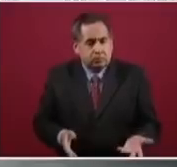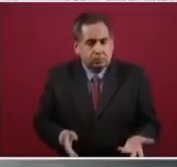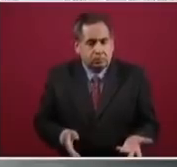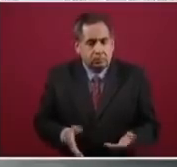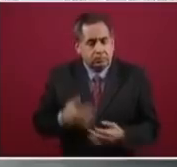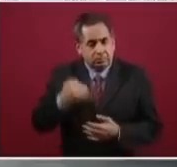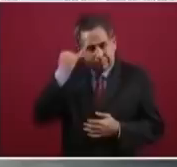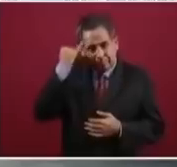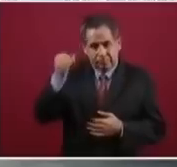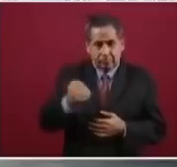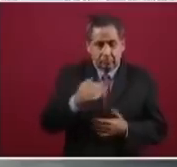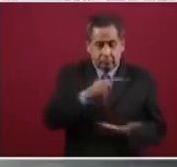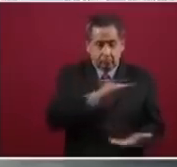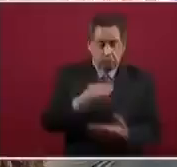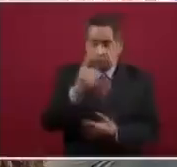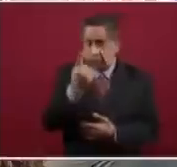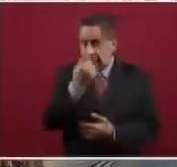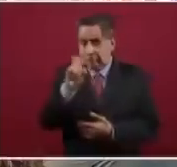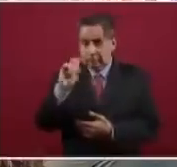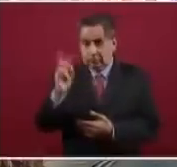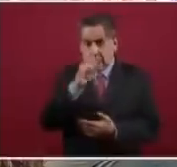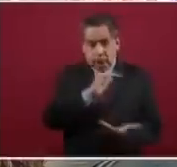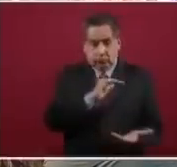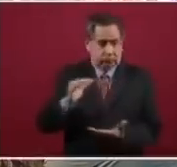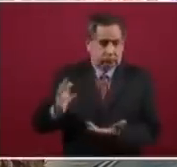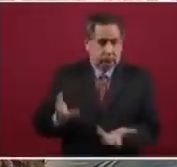100 dólares por barril